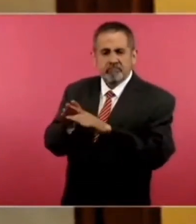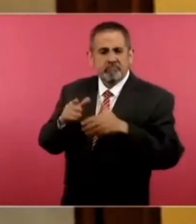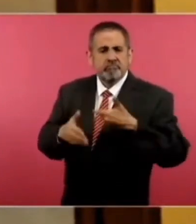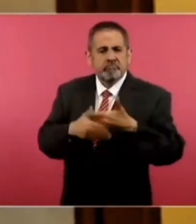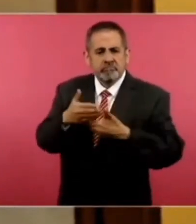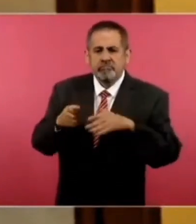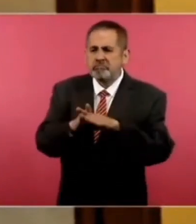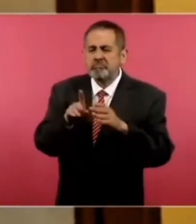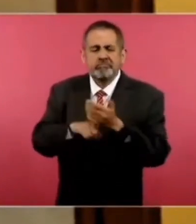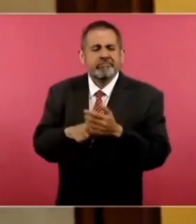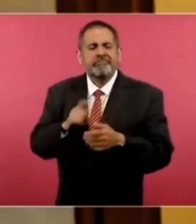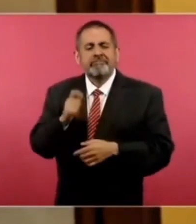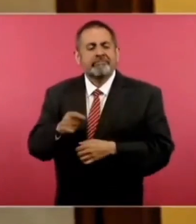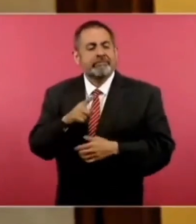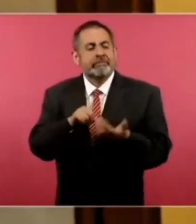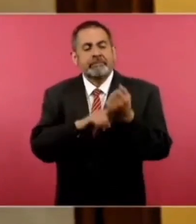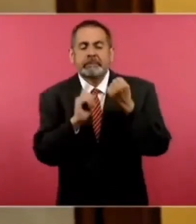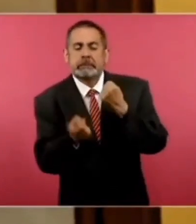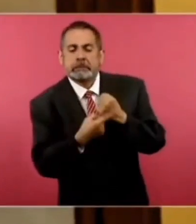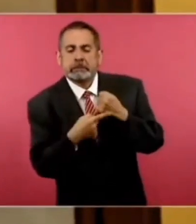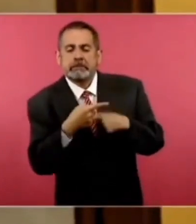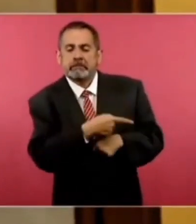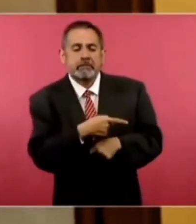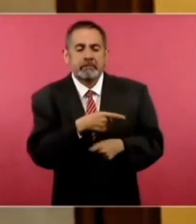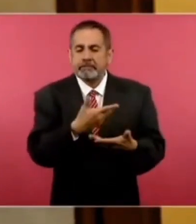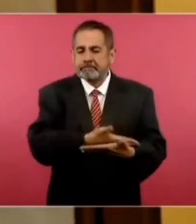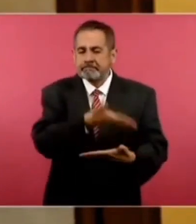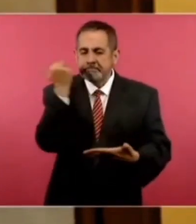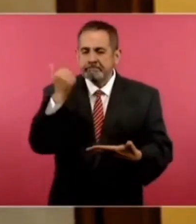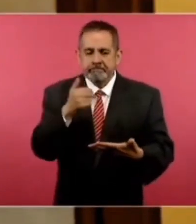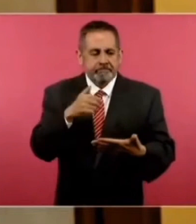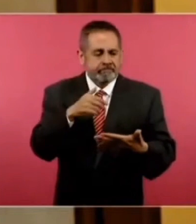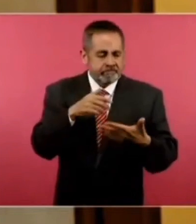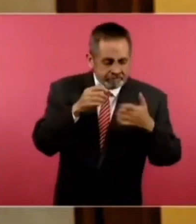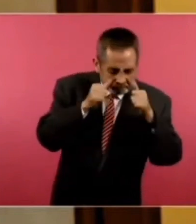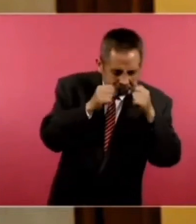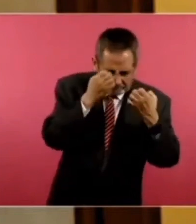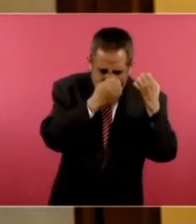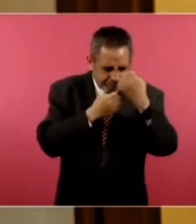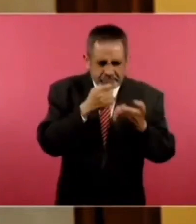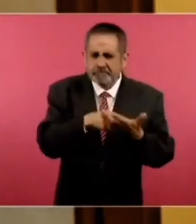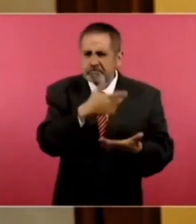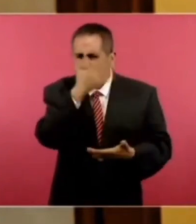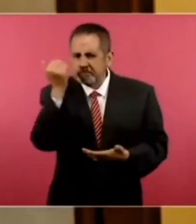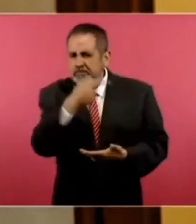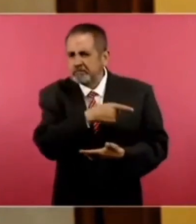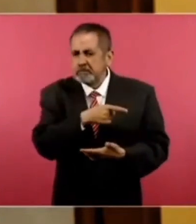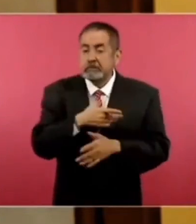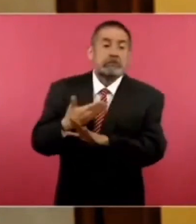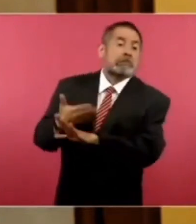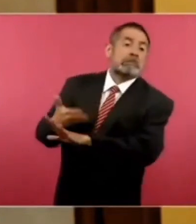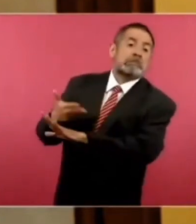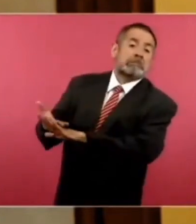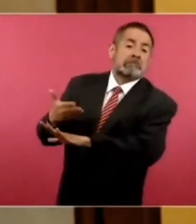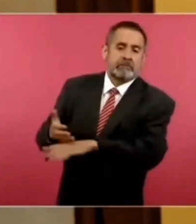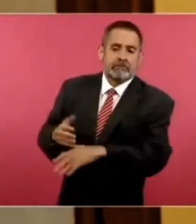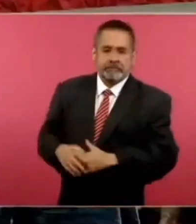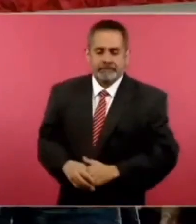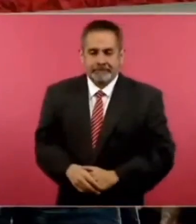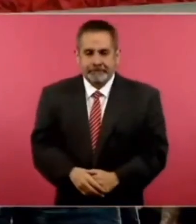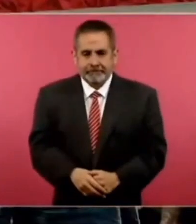procedían precisamente de quienes ni siquiera se habían tomado el trabajo de leer lo que censuraban.